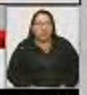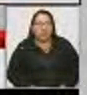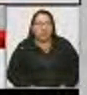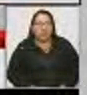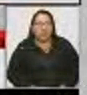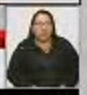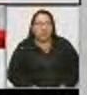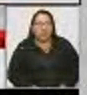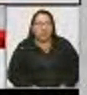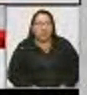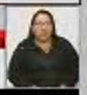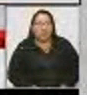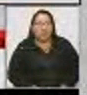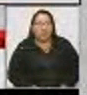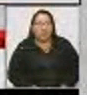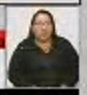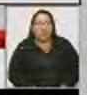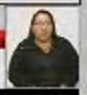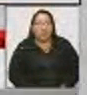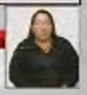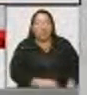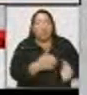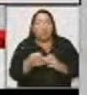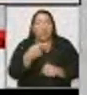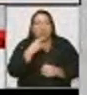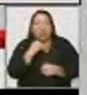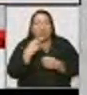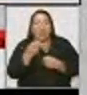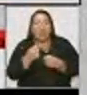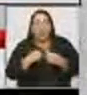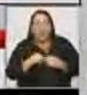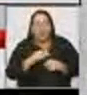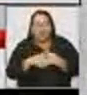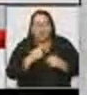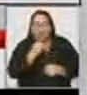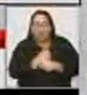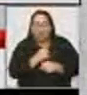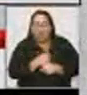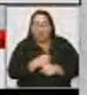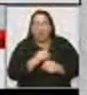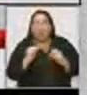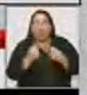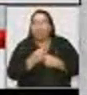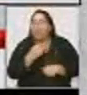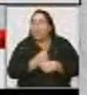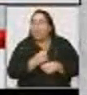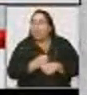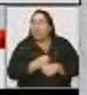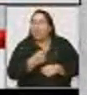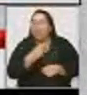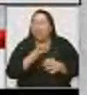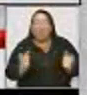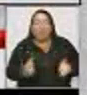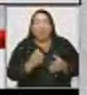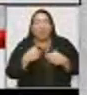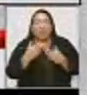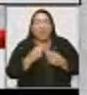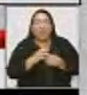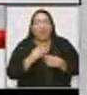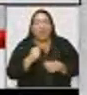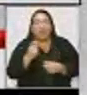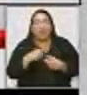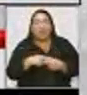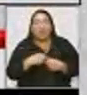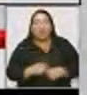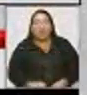Por parte del Ministerio de la Mujer y Poblaciones Vulnerables, se ha reportado la continuación de las actividades del Grupo de Trabajo para promover y garantizar